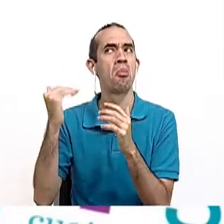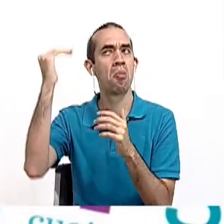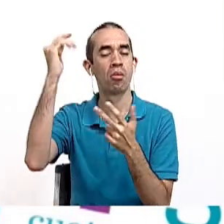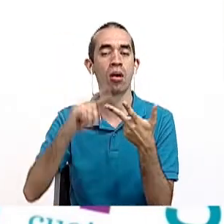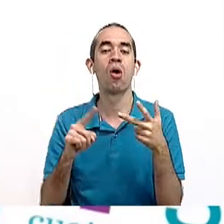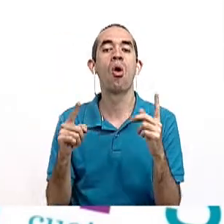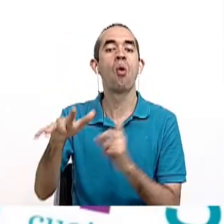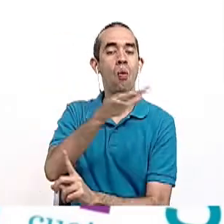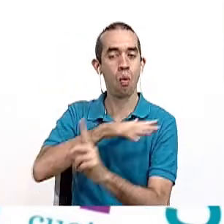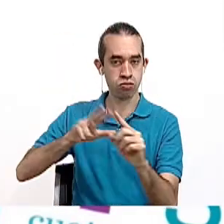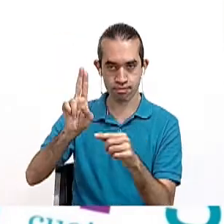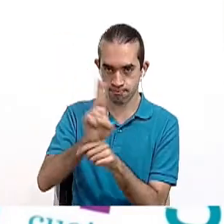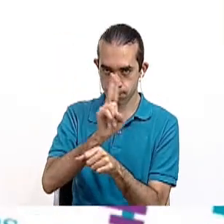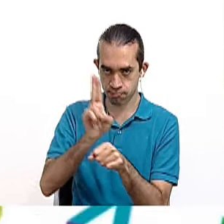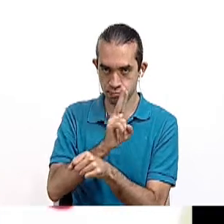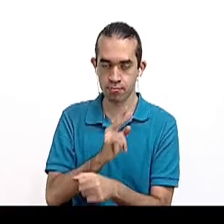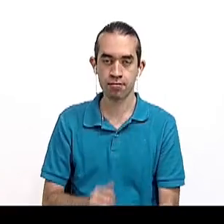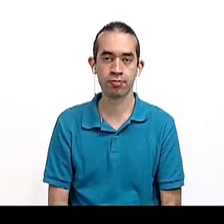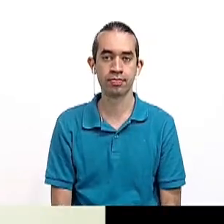uso.